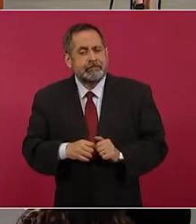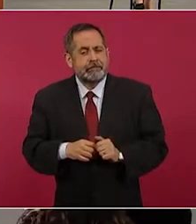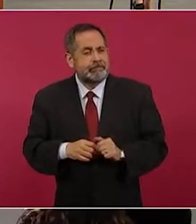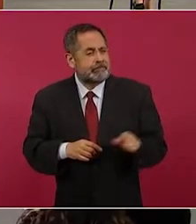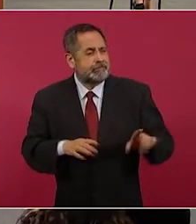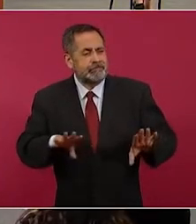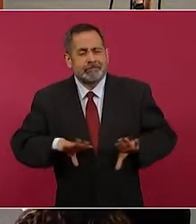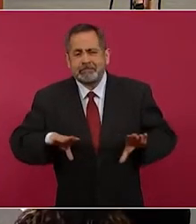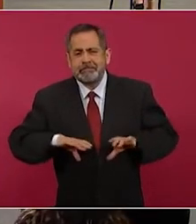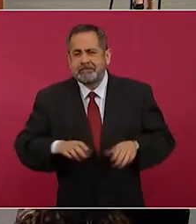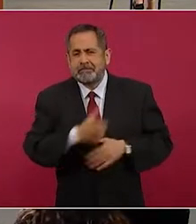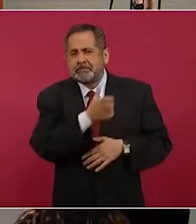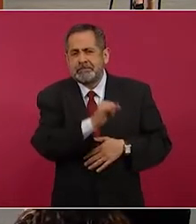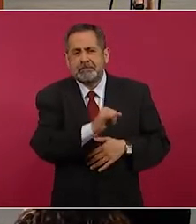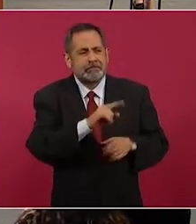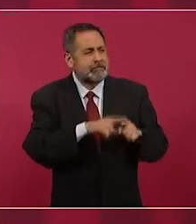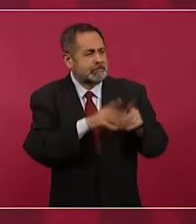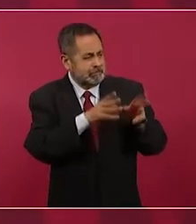actitud